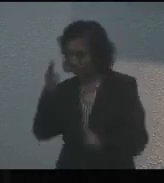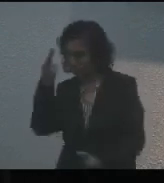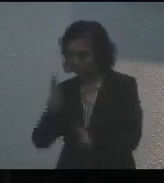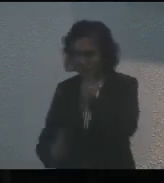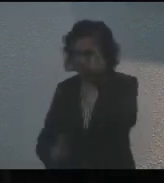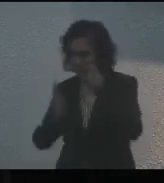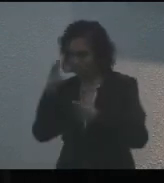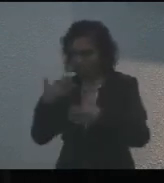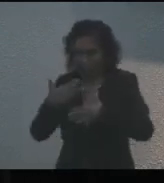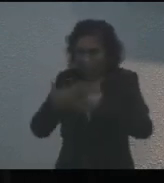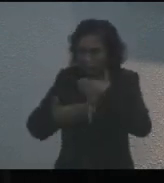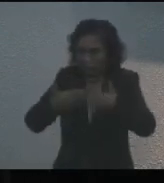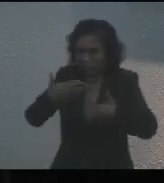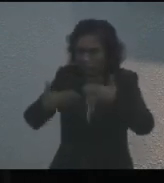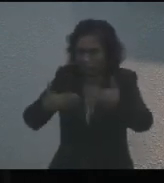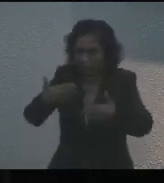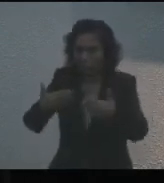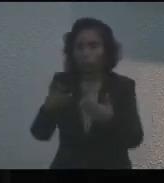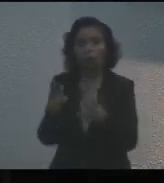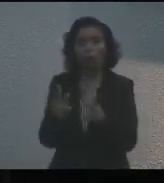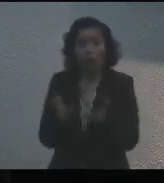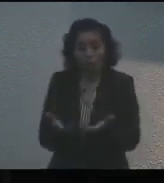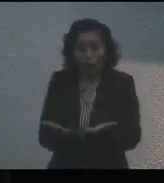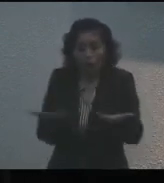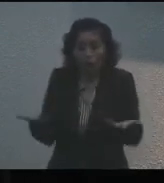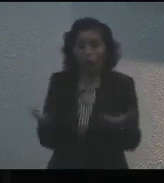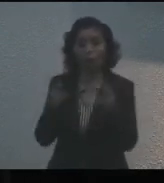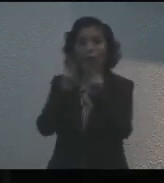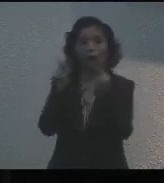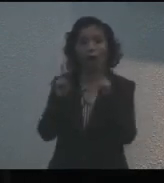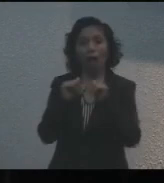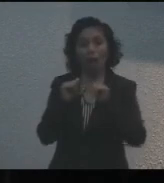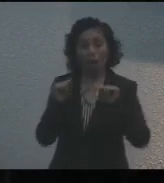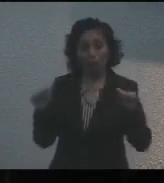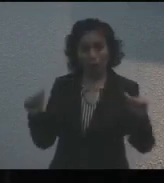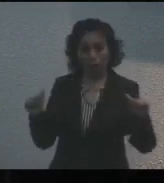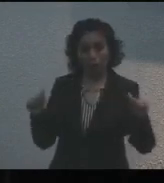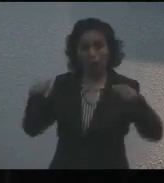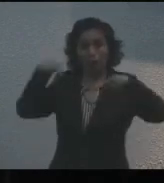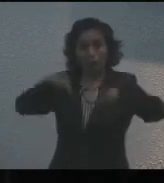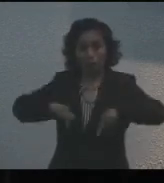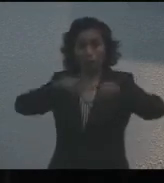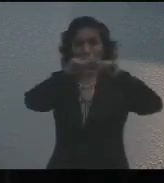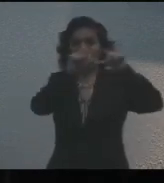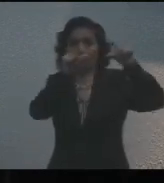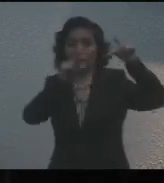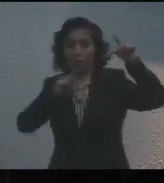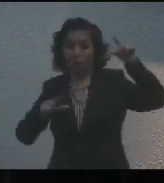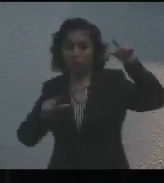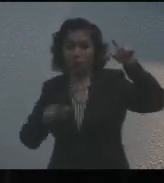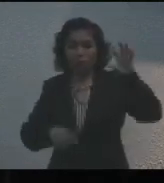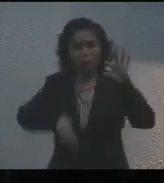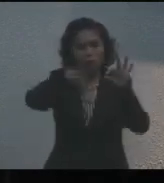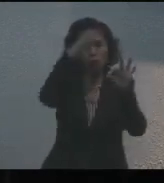alcanzar la tan anhelada paz social de la que es contribuyente social a través del cumplimiento de